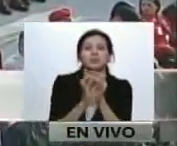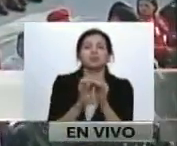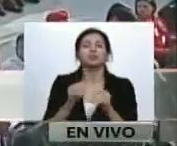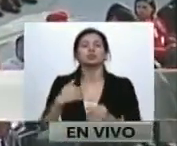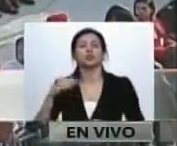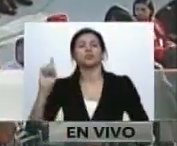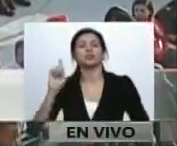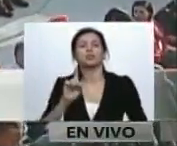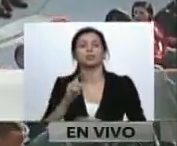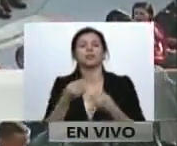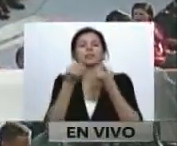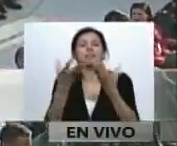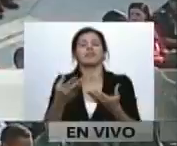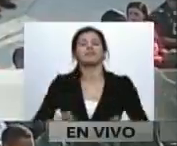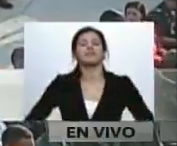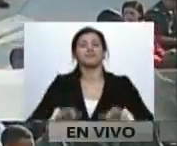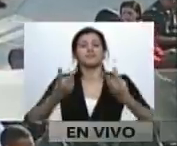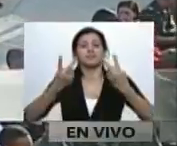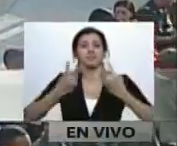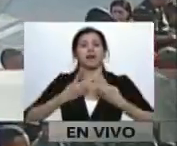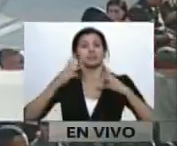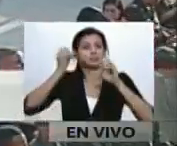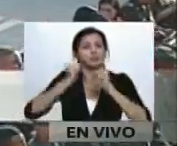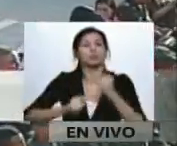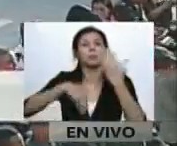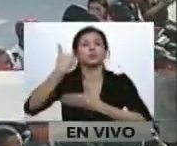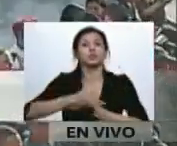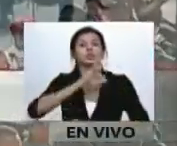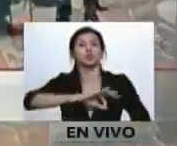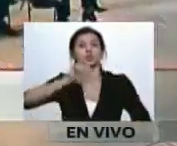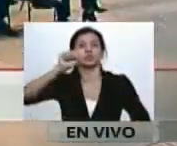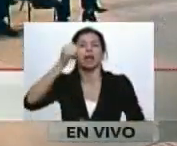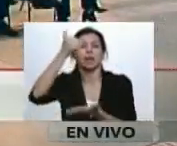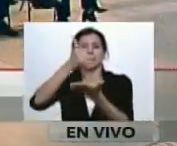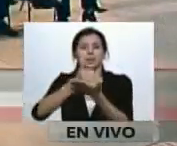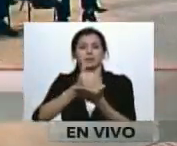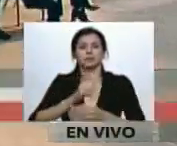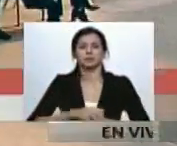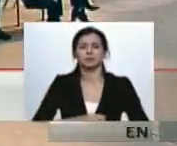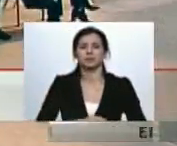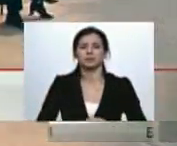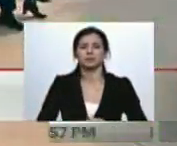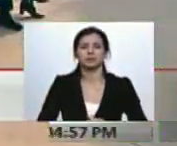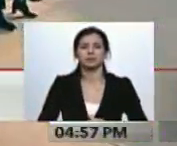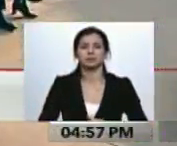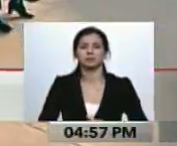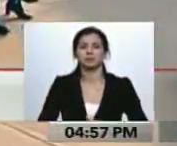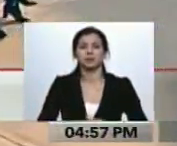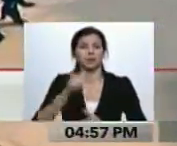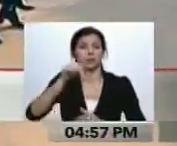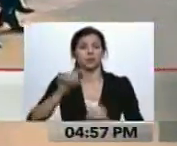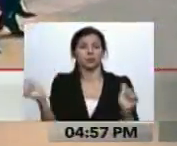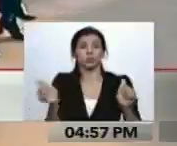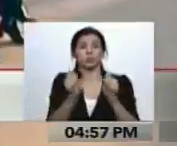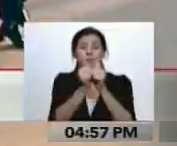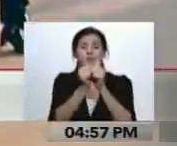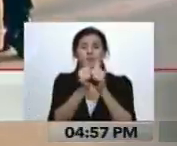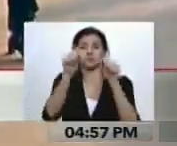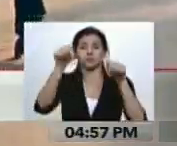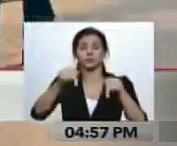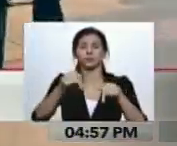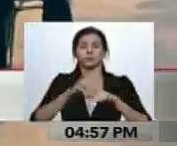consolidará el proyecto socialista bolivariano. Amén. Hoy nos acompañan en